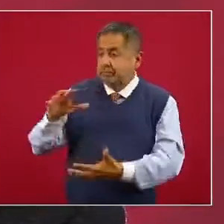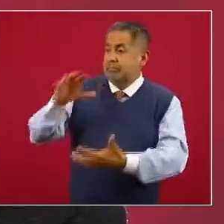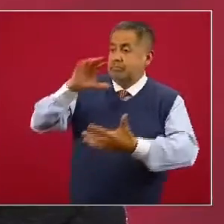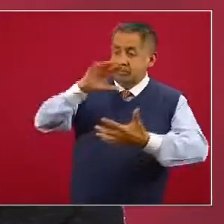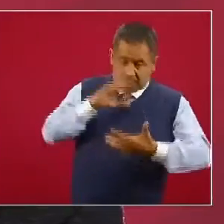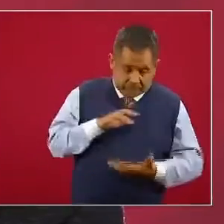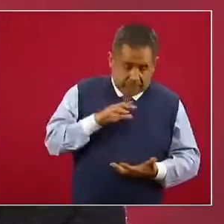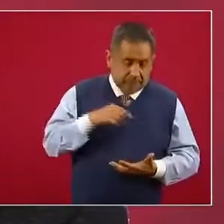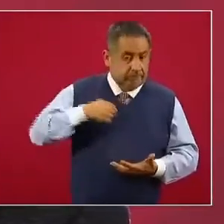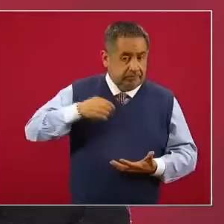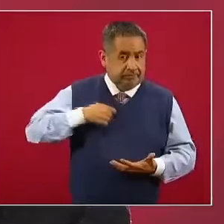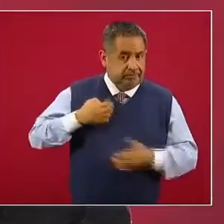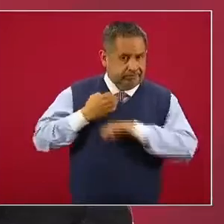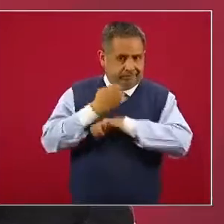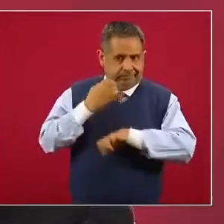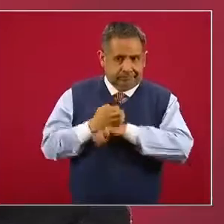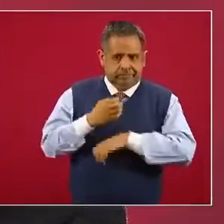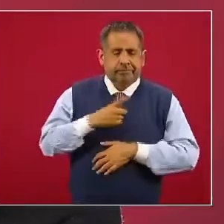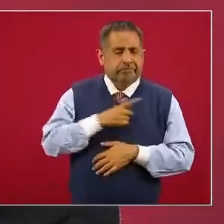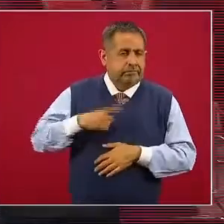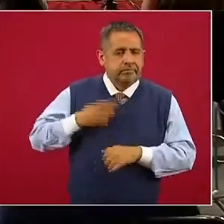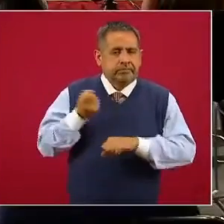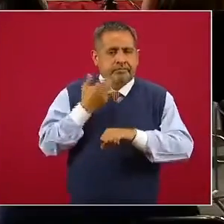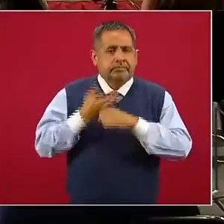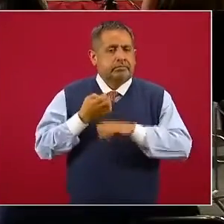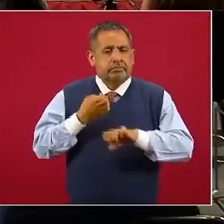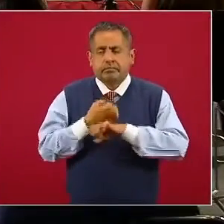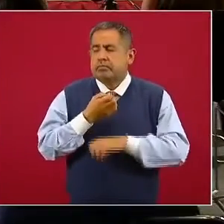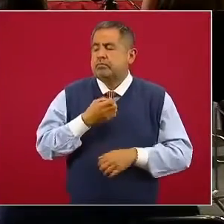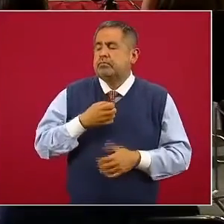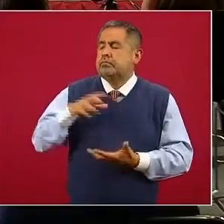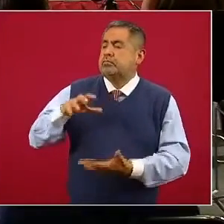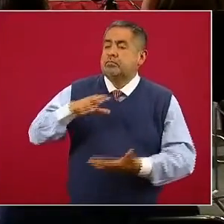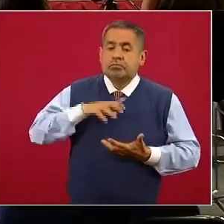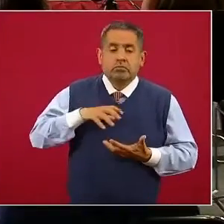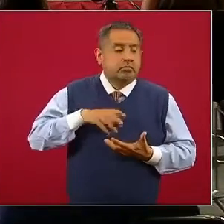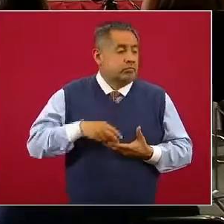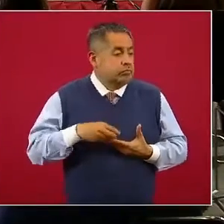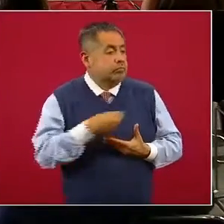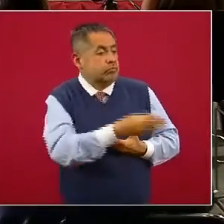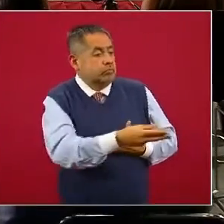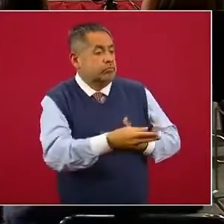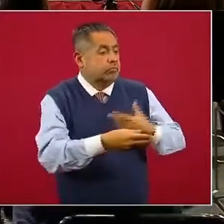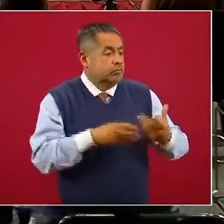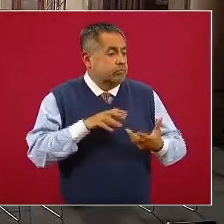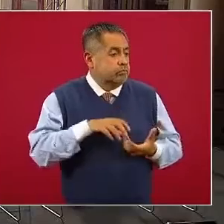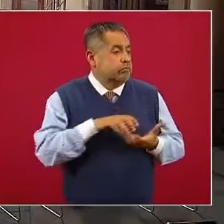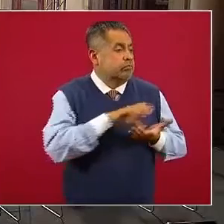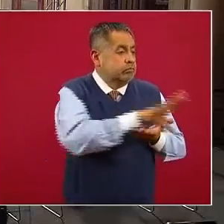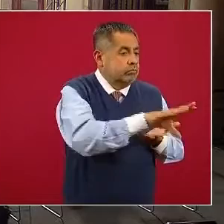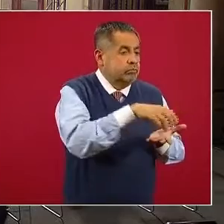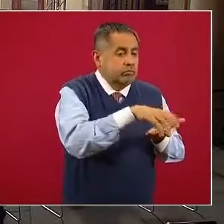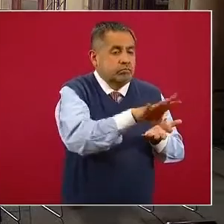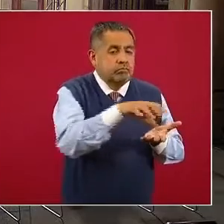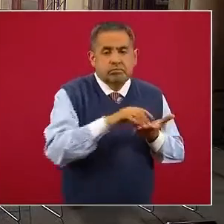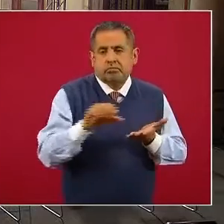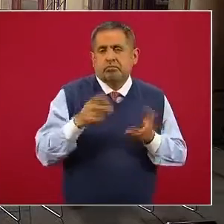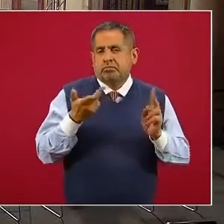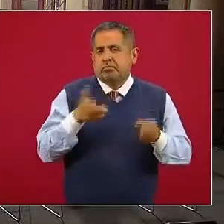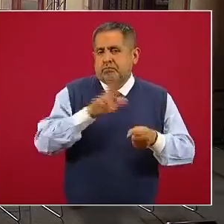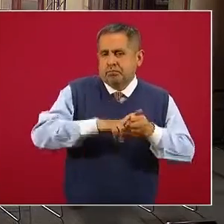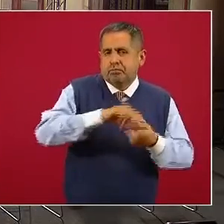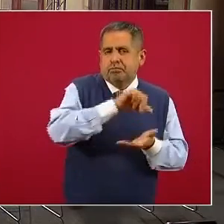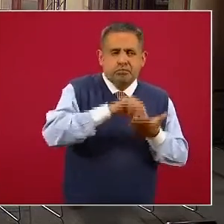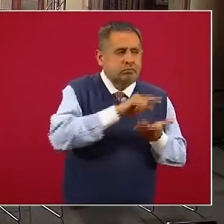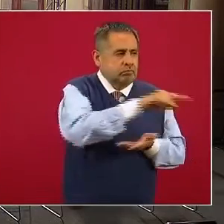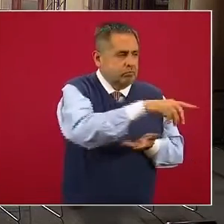de los estados, de la Secretaría de Salud de los estados, distribuirla a los distintos centros de salud donde se aplica.